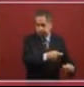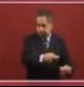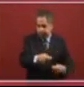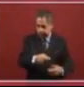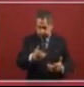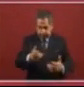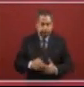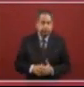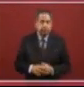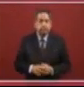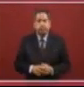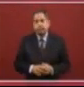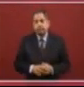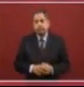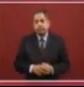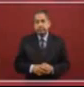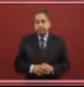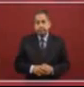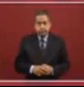pues lo que